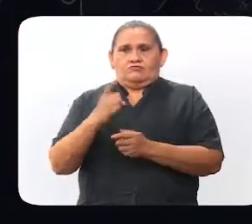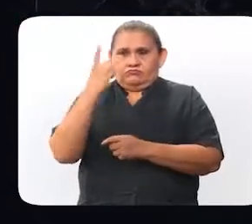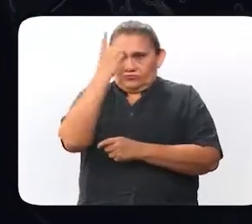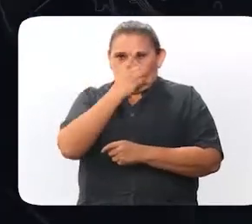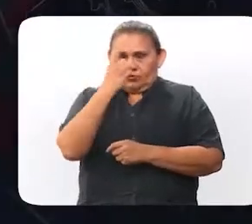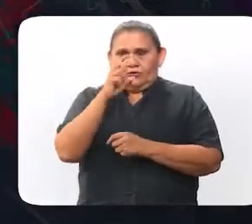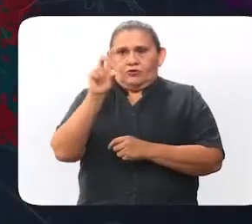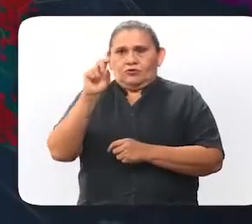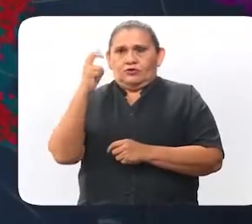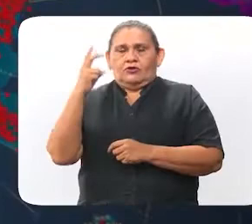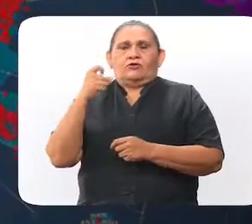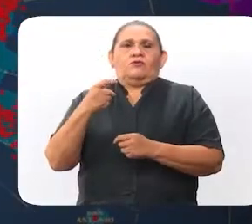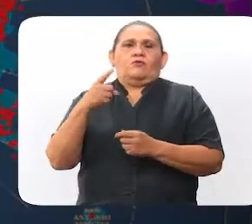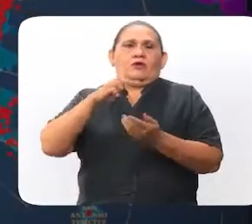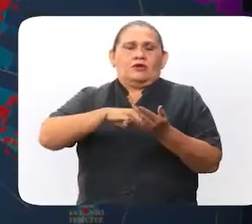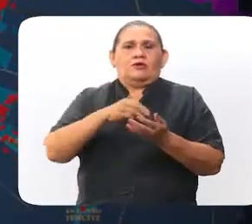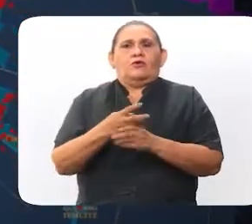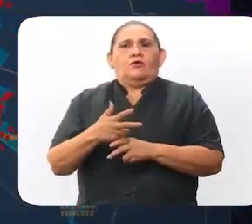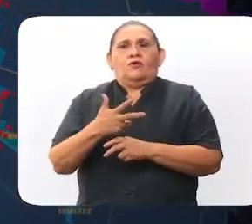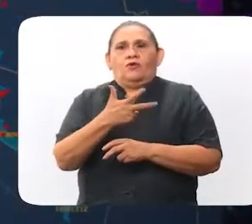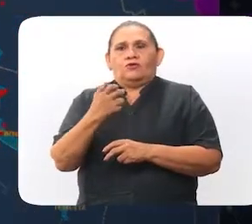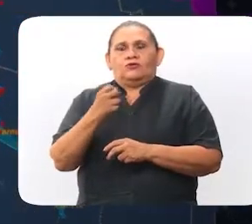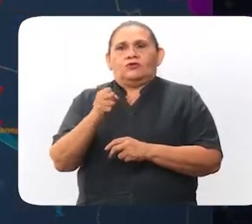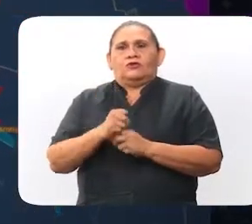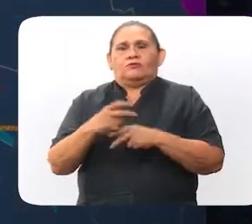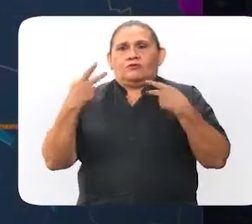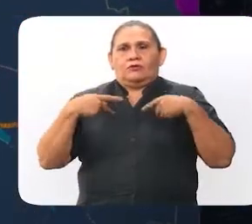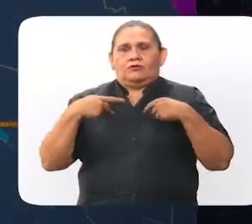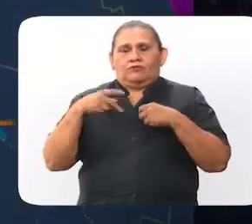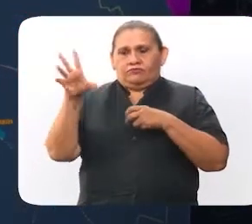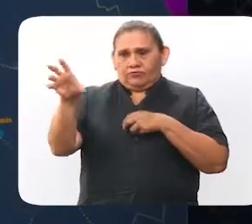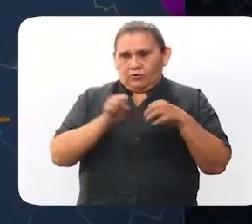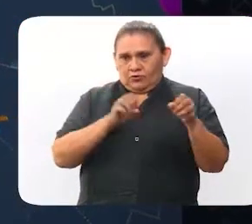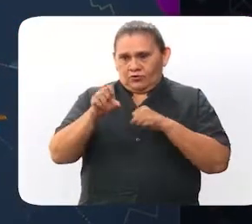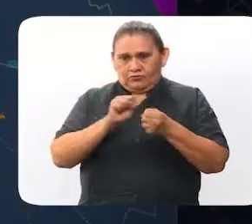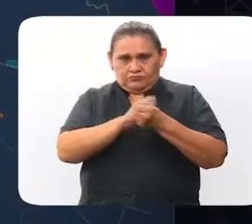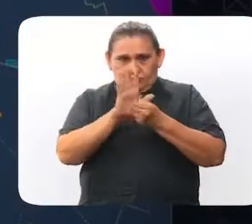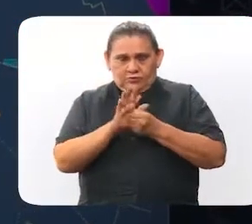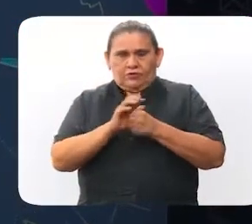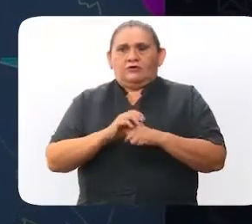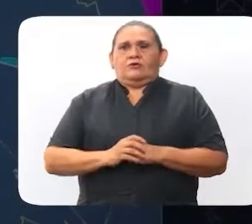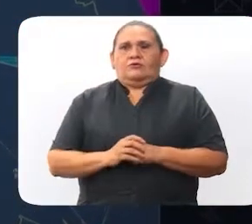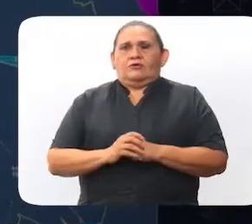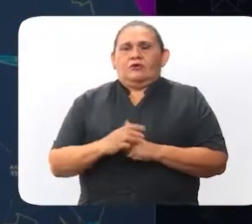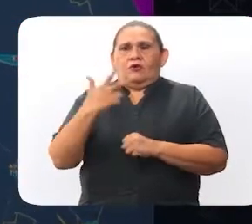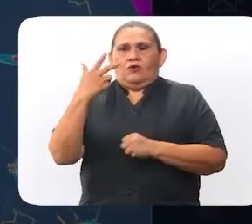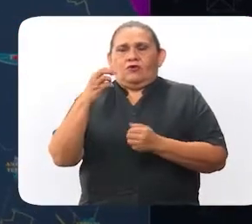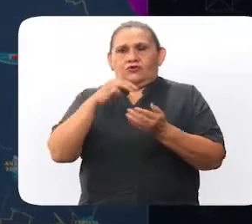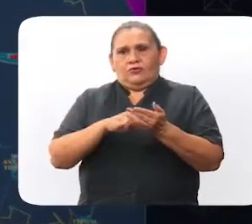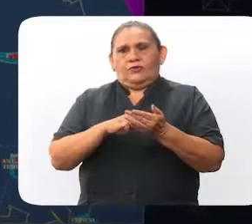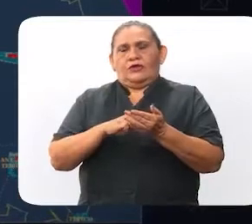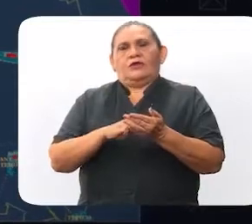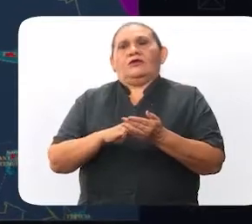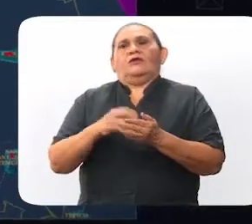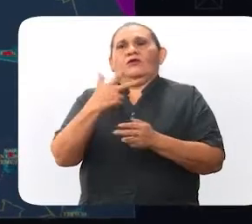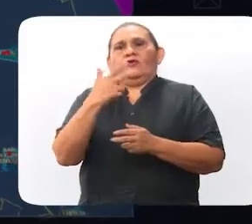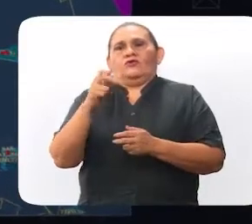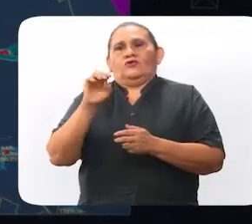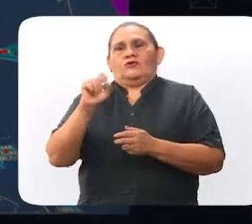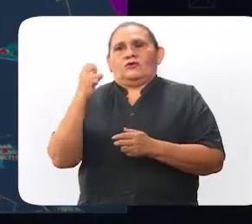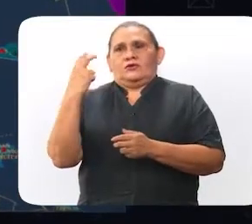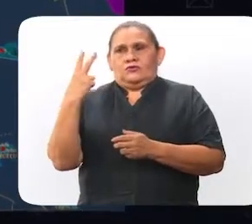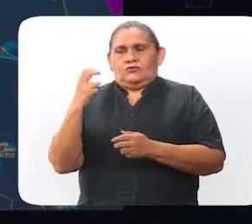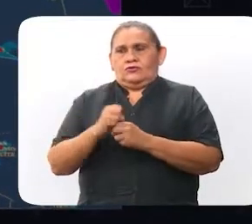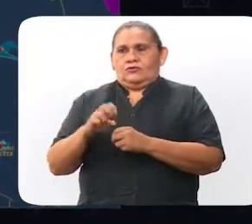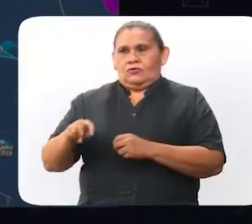diagnosticado 31.382 personas contagiadas de coronavirus, los cuales viven 8.752 en la zona